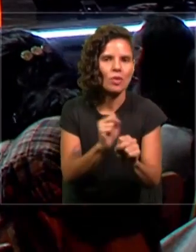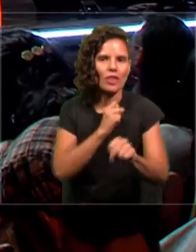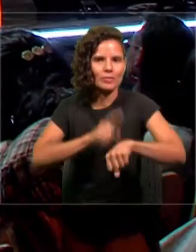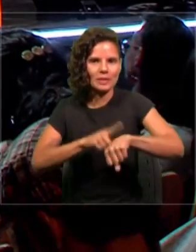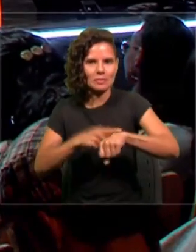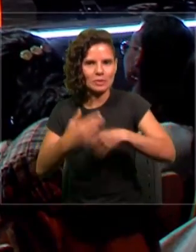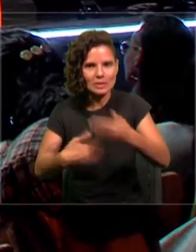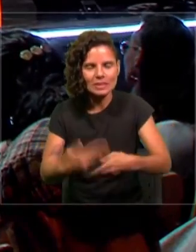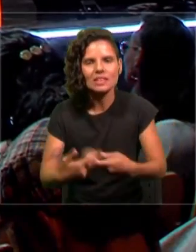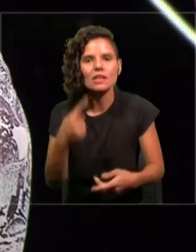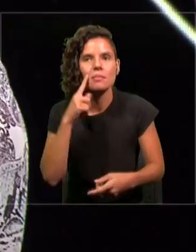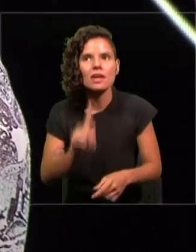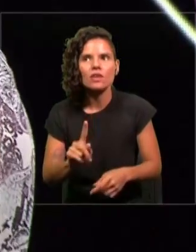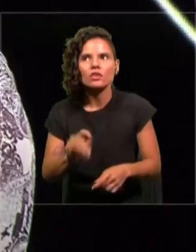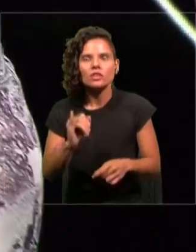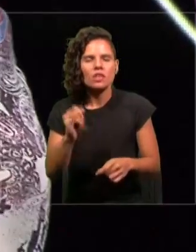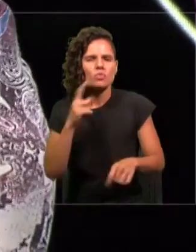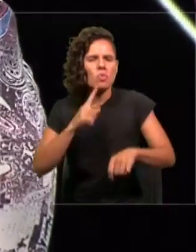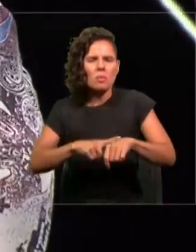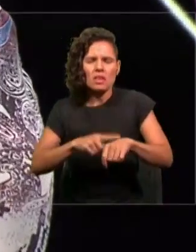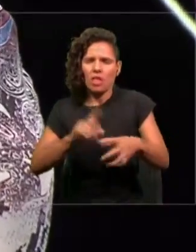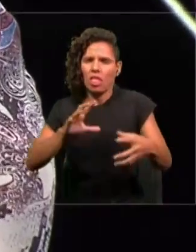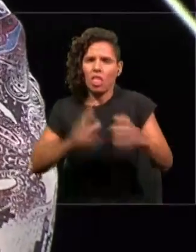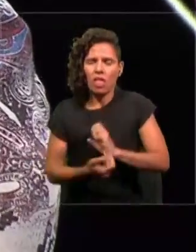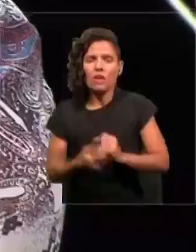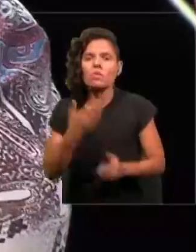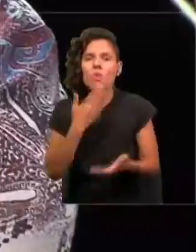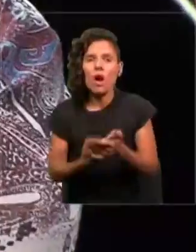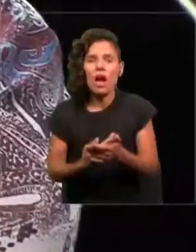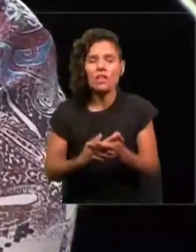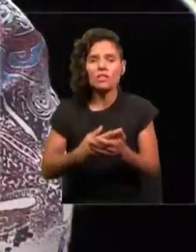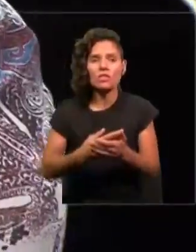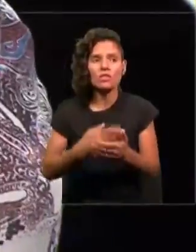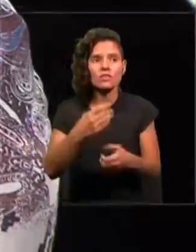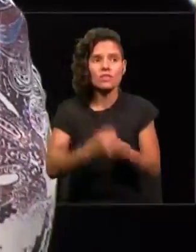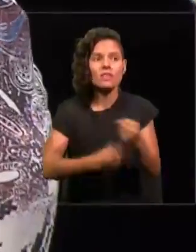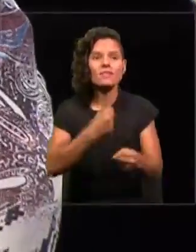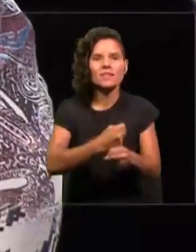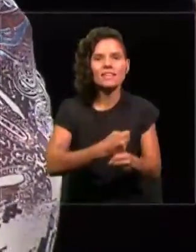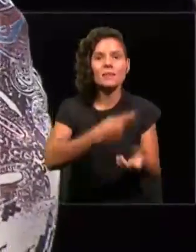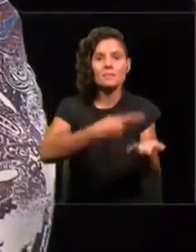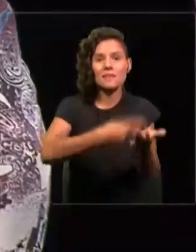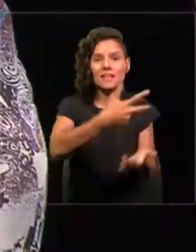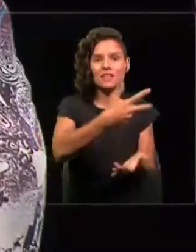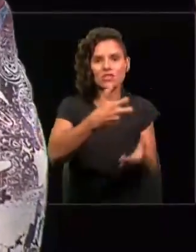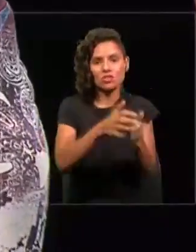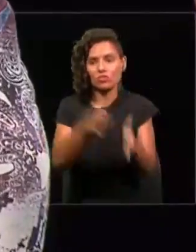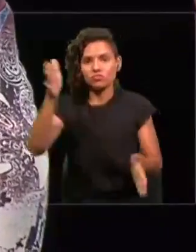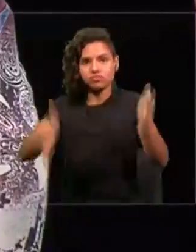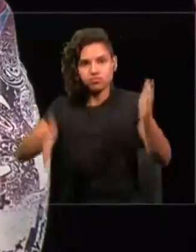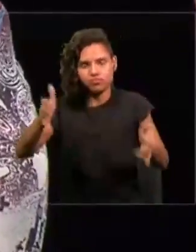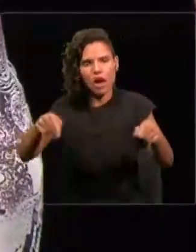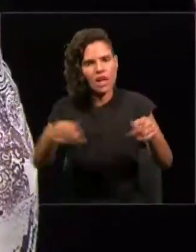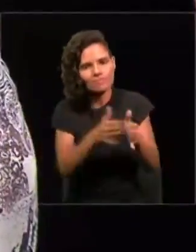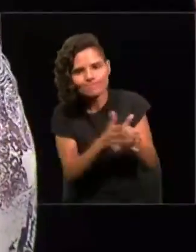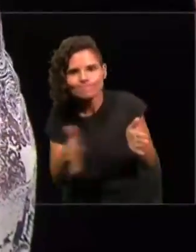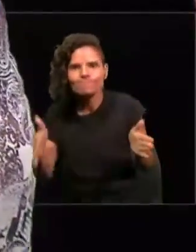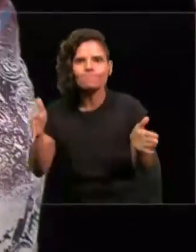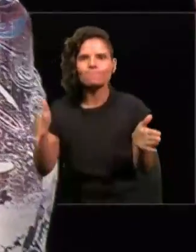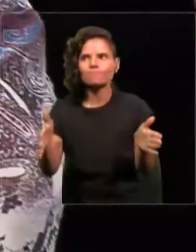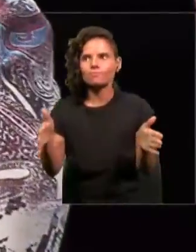les quiero decir que un momento medio trágico es el siglo XIX, como fue marcado acá, porque es un ciclo que